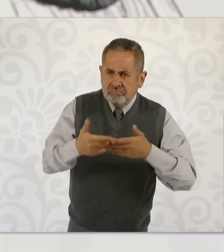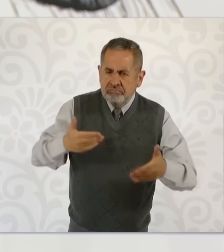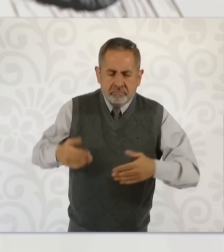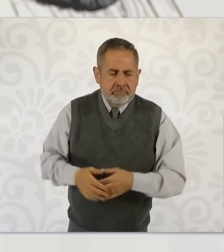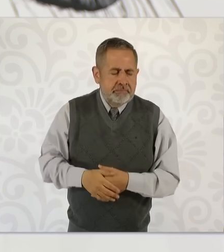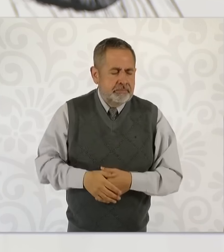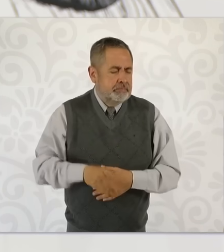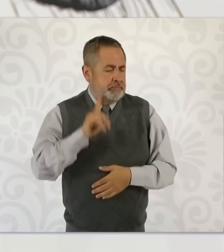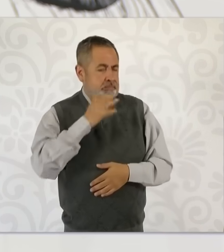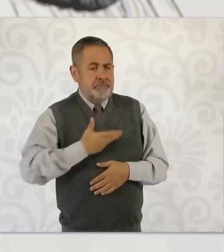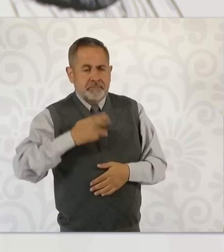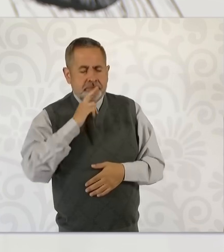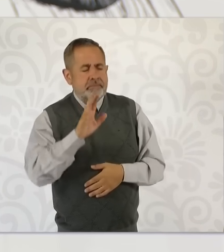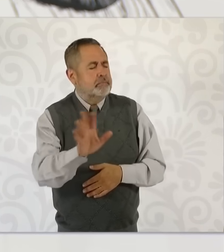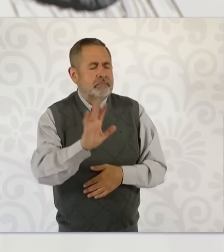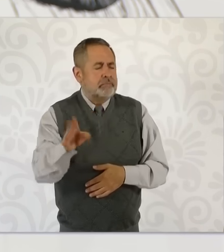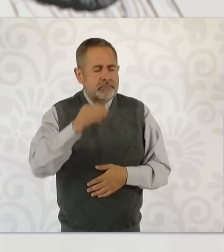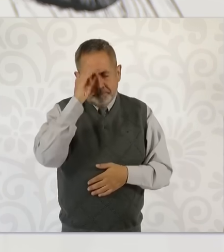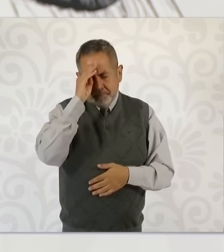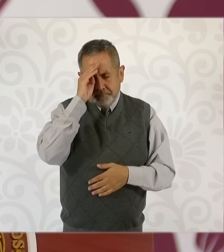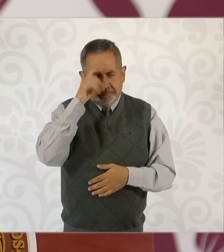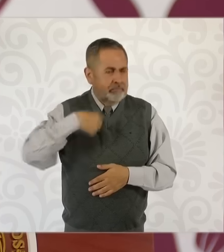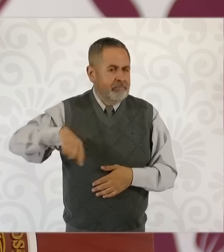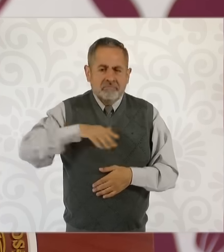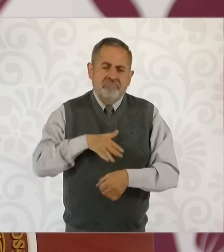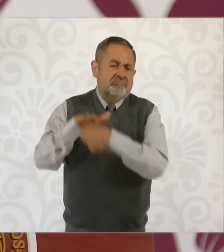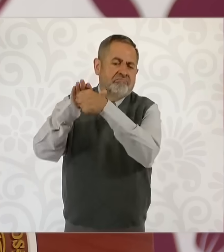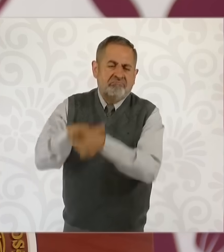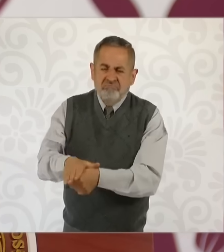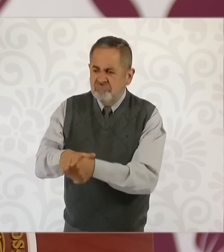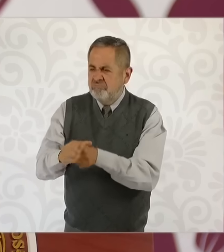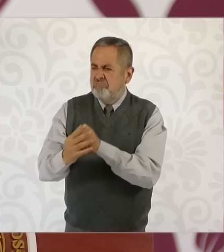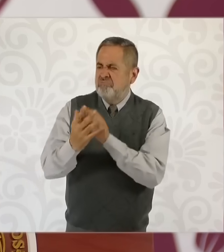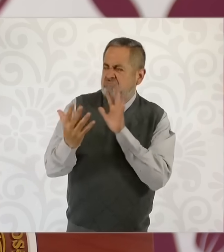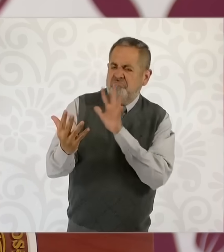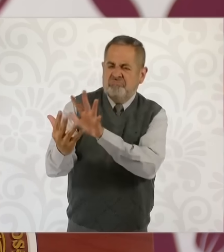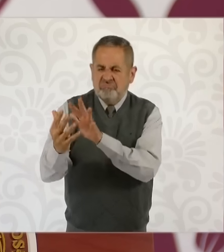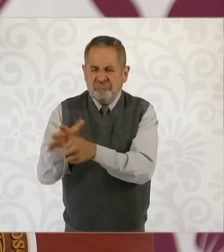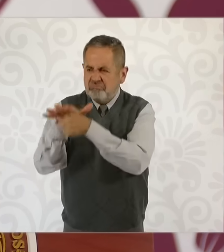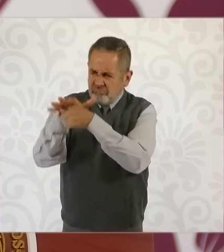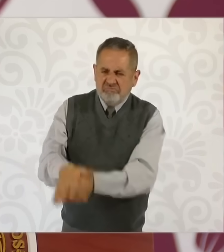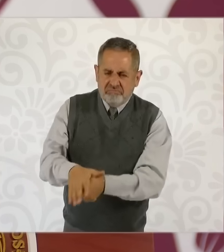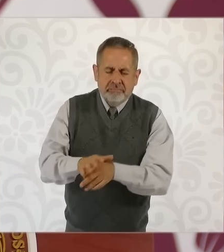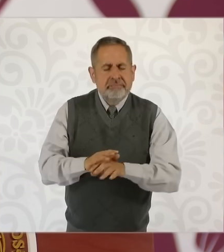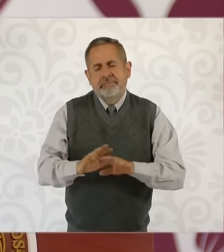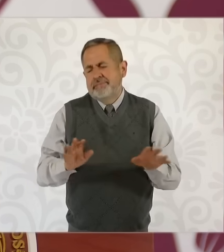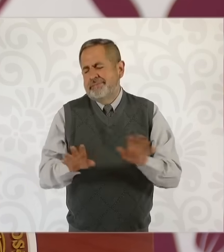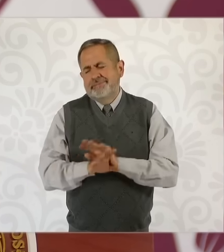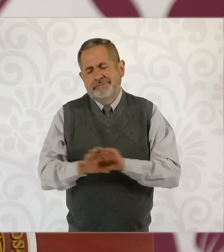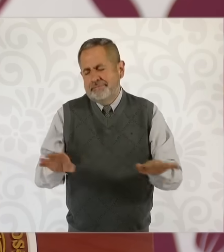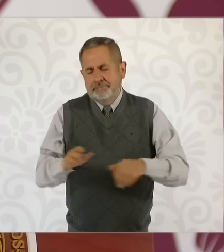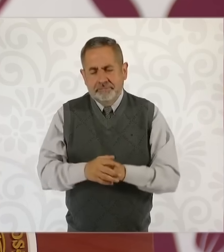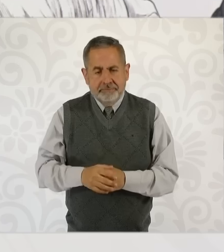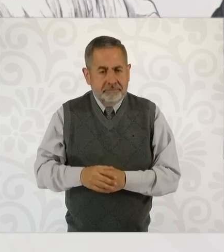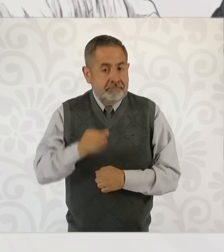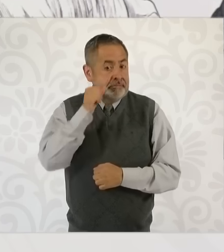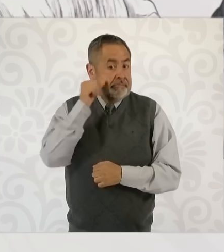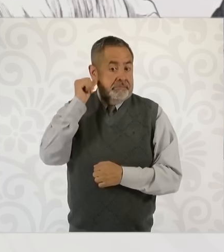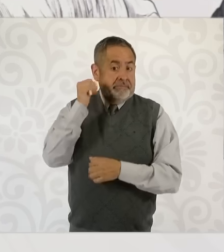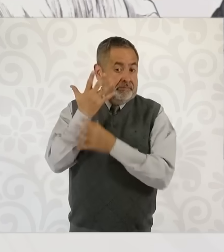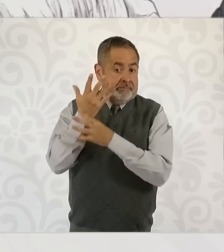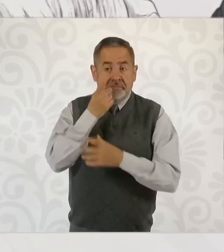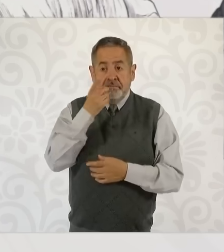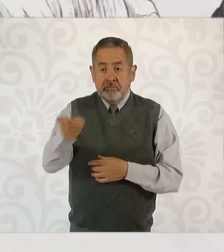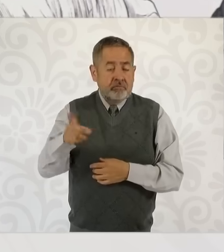todas maneras, pues nosotros no vamos a reprimir, también eso es importante. Ayer ellos comentaron que no